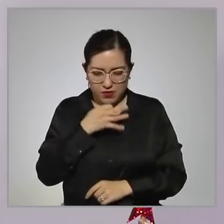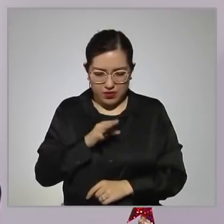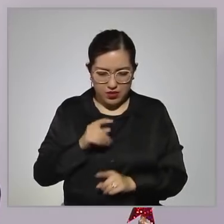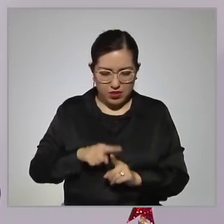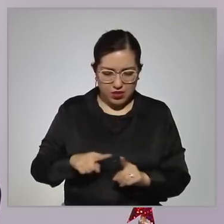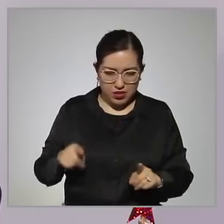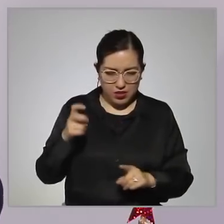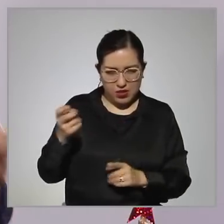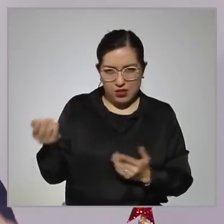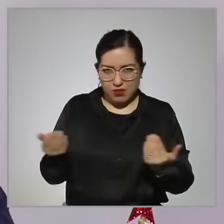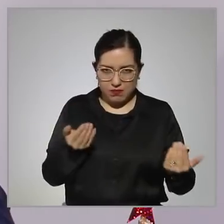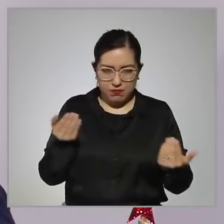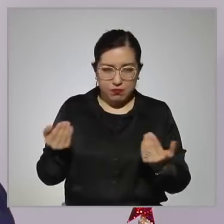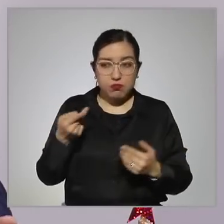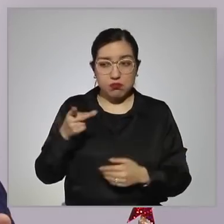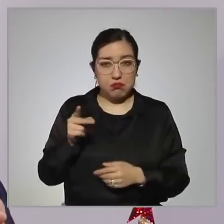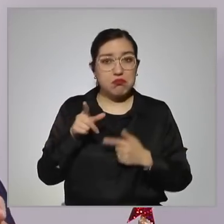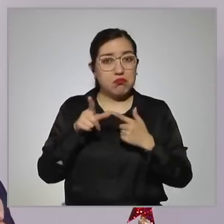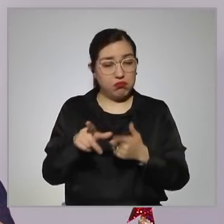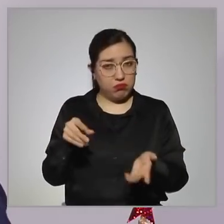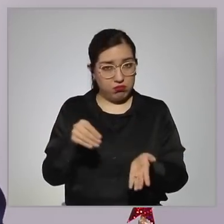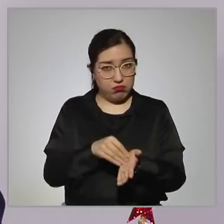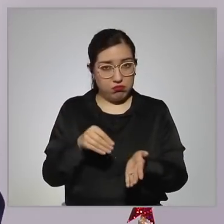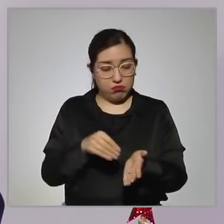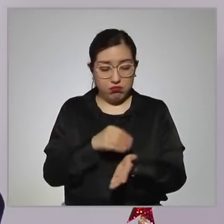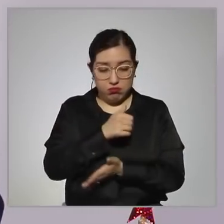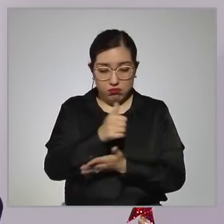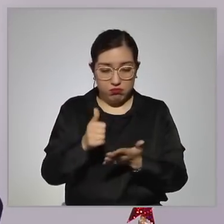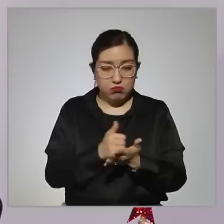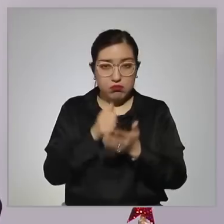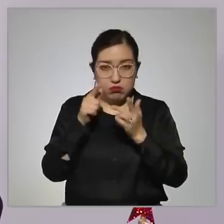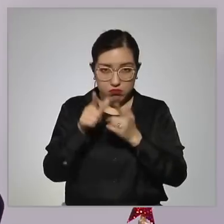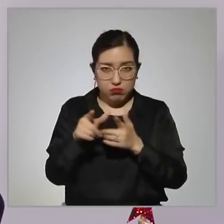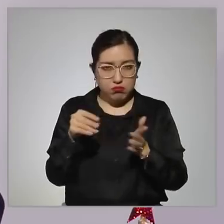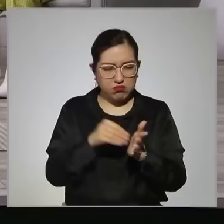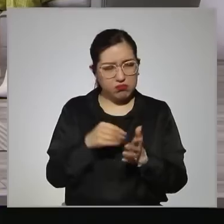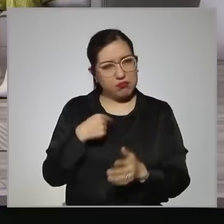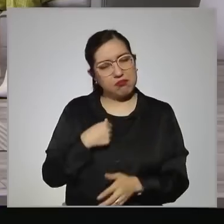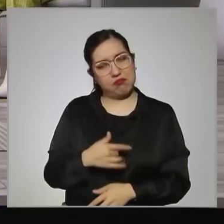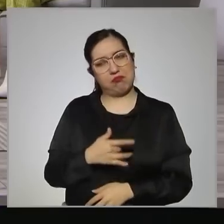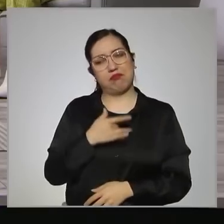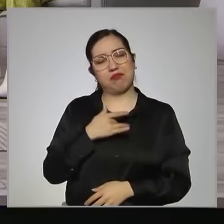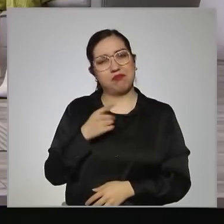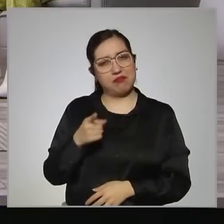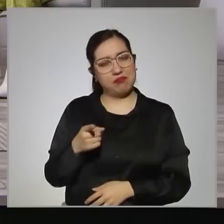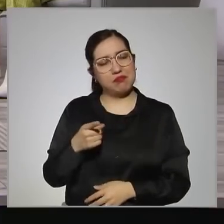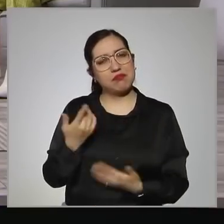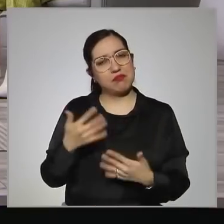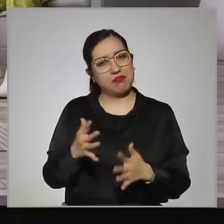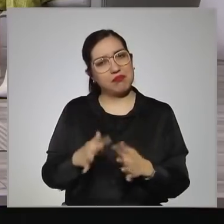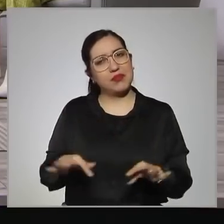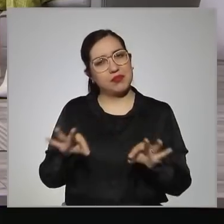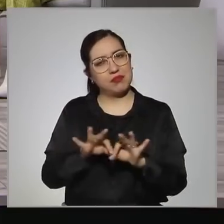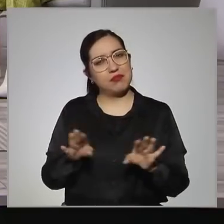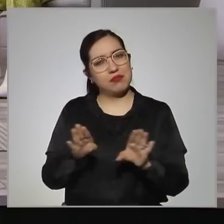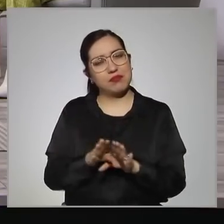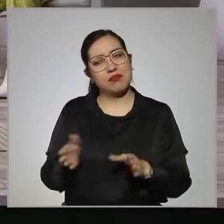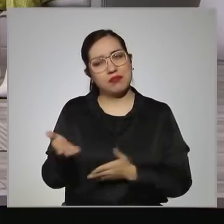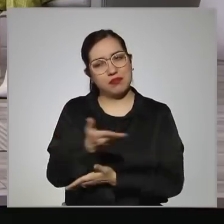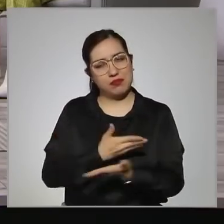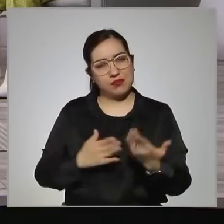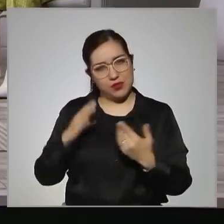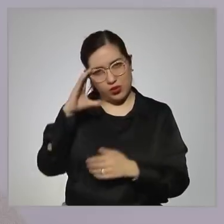¿no? No tiene nada que ver, pero está presente en nuestra ciudad. Y dice uno, eso es una parte de contagio de una